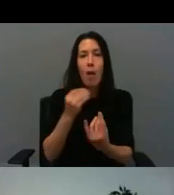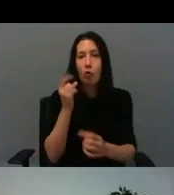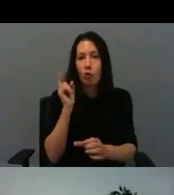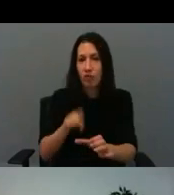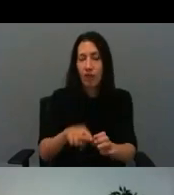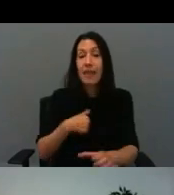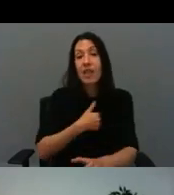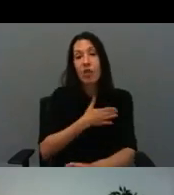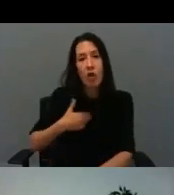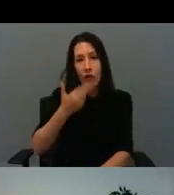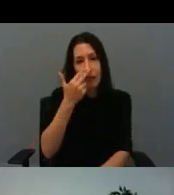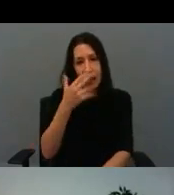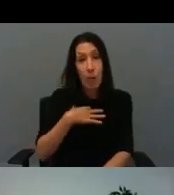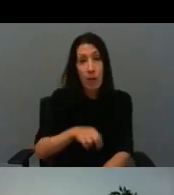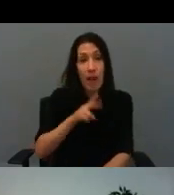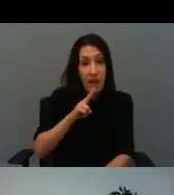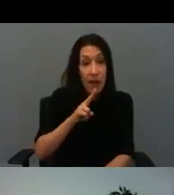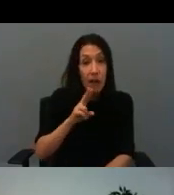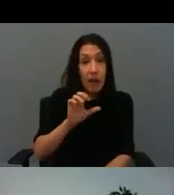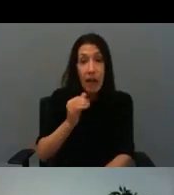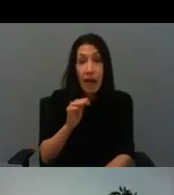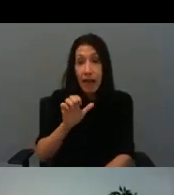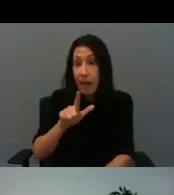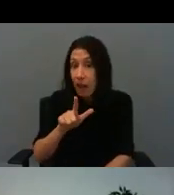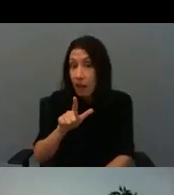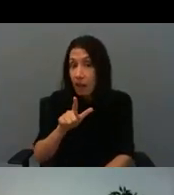muy interesante que pudieras hablar. ¿Raquel?